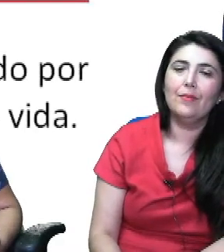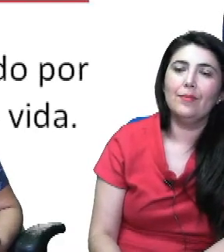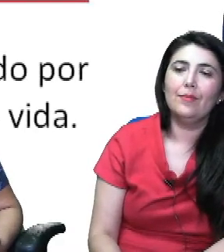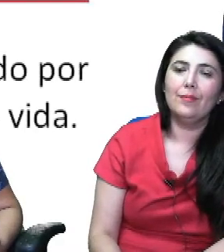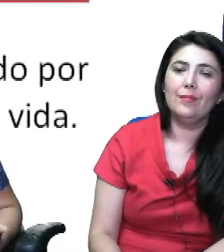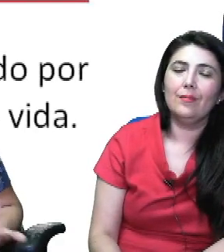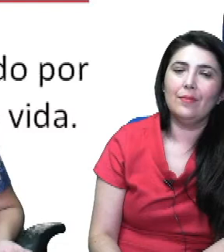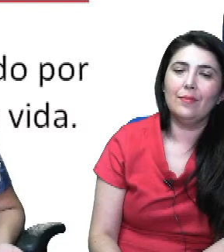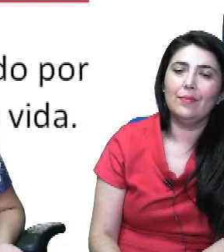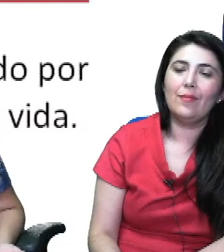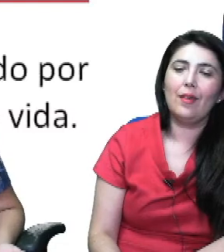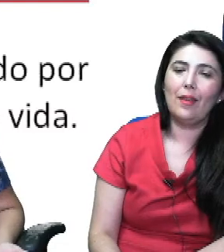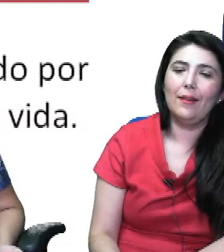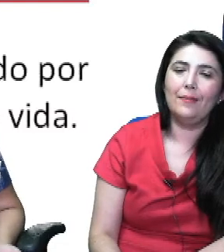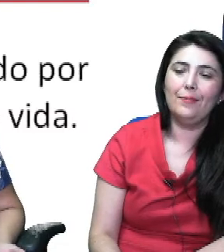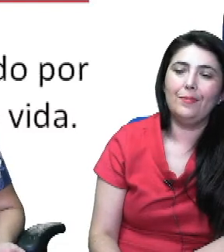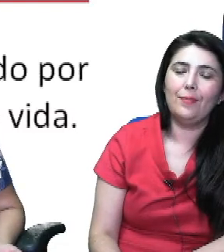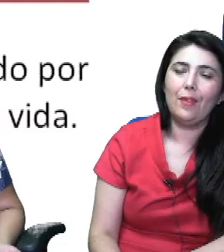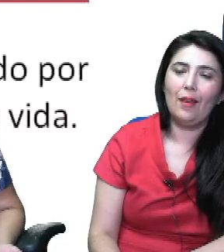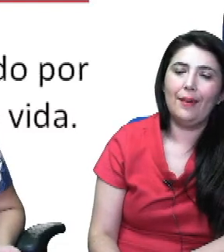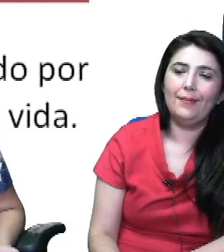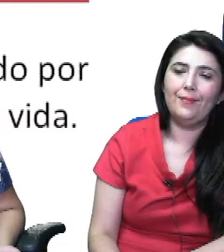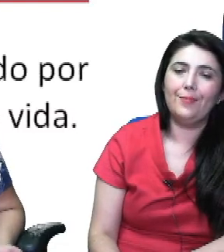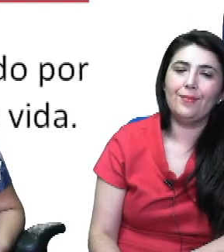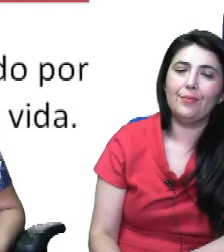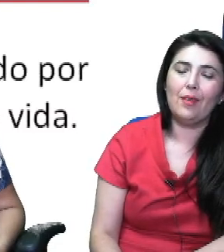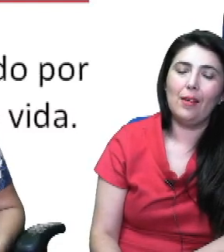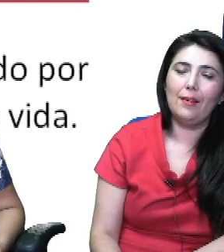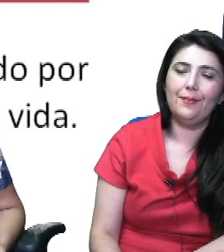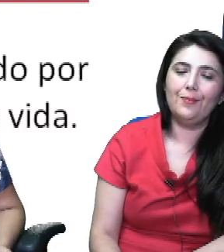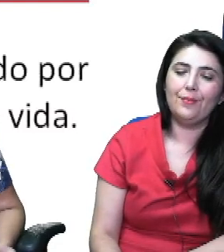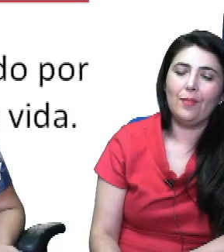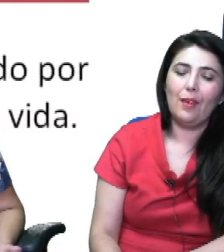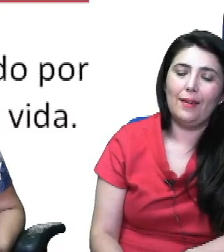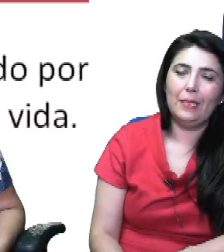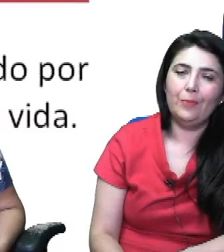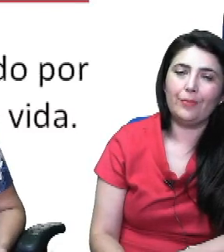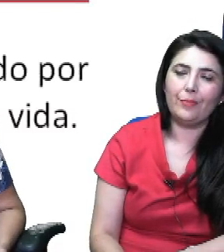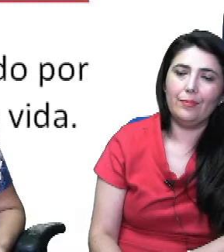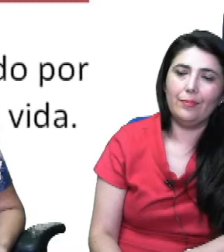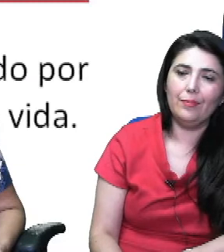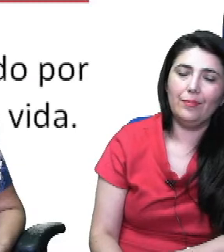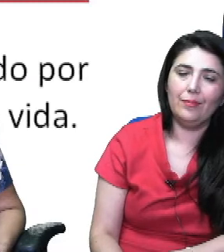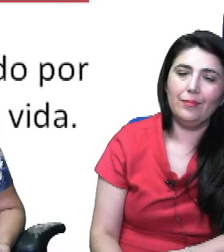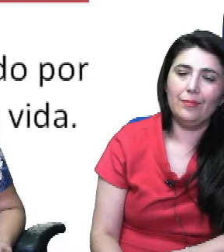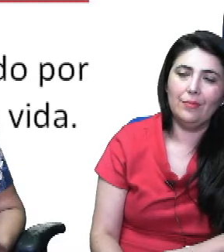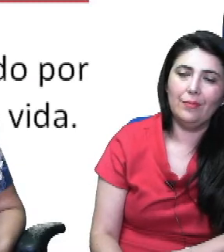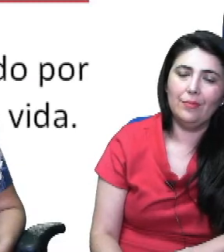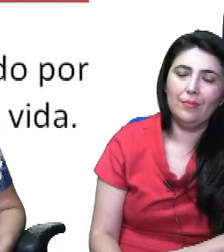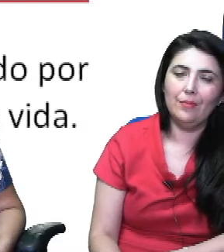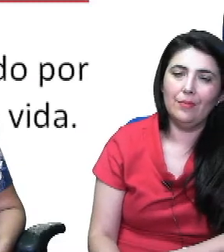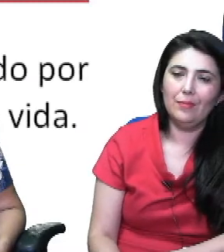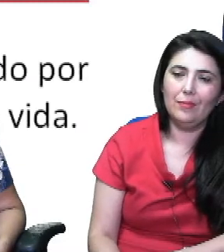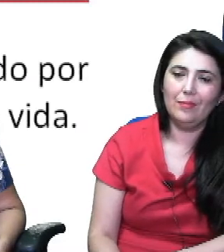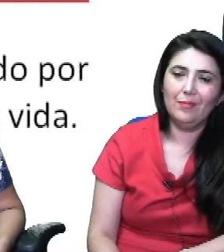parecer se puede adaptar a esta situación, la persona enferma, ¿ya? Y por eso también su nombre, ya reacciona entonces